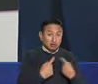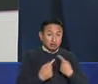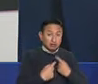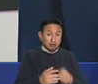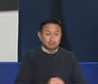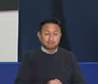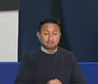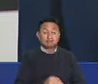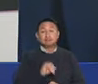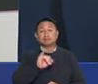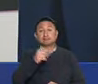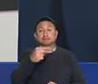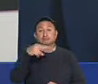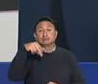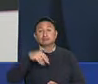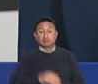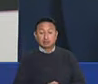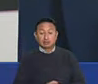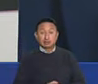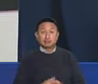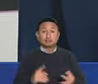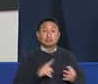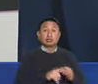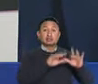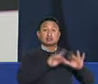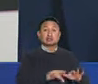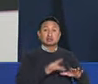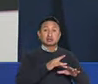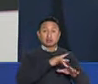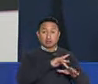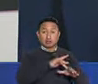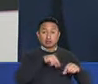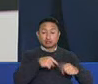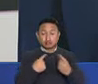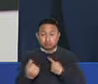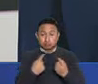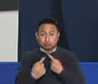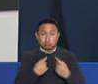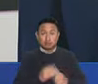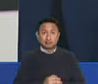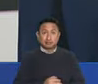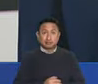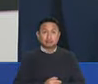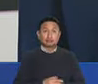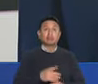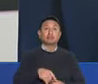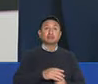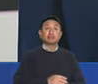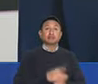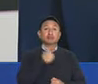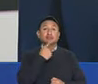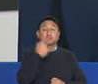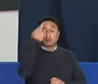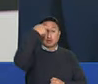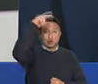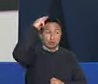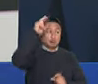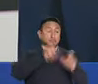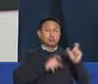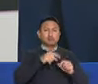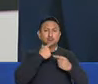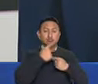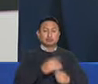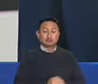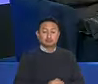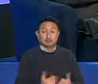trabajando con el IGE y hemos estado trabajando también con la Secretaría Nacional de Riesgos. Y también eso decirle, Roberto, y decirle a la ciudadanía,